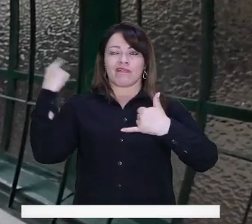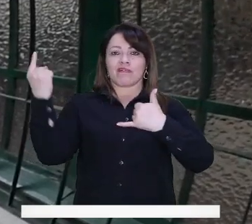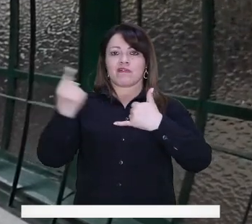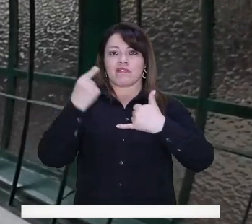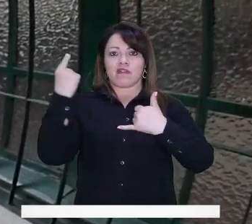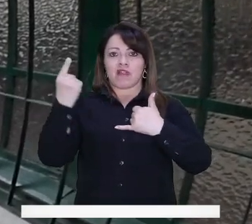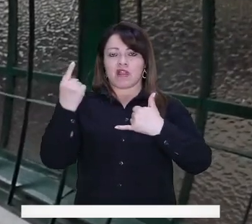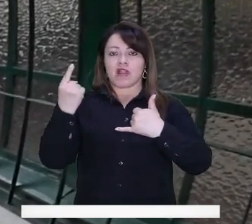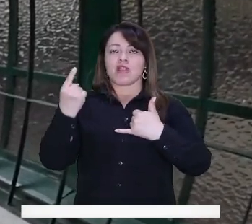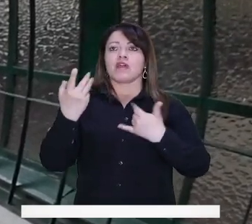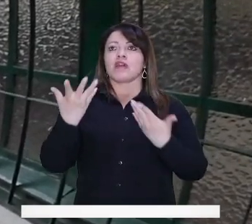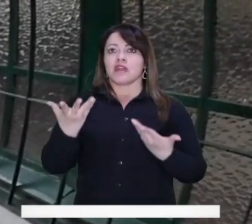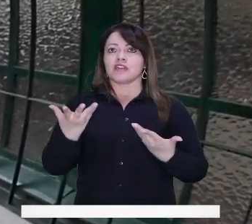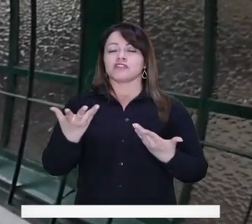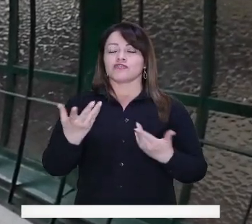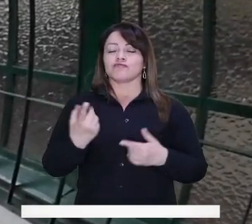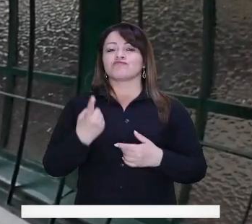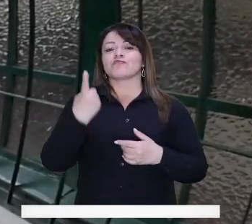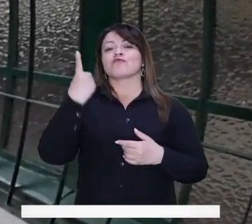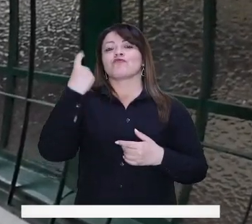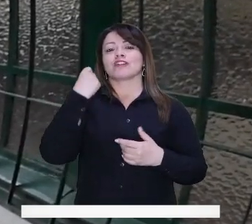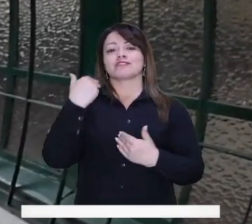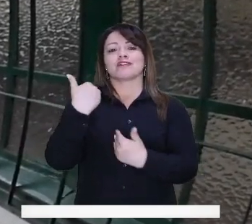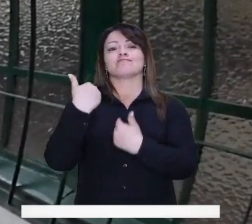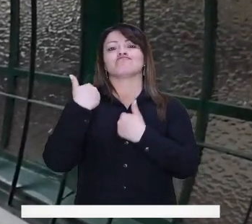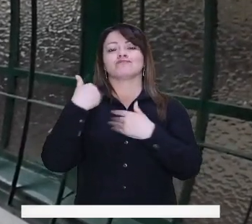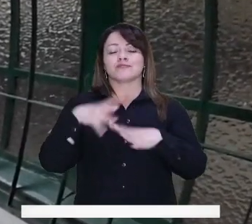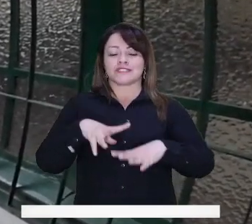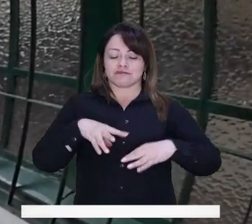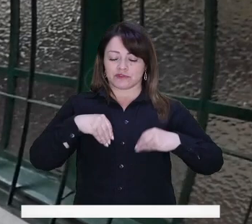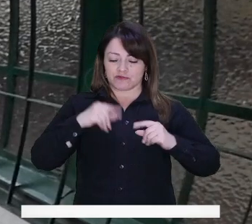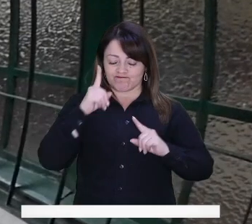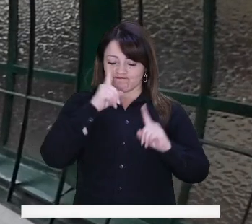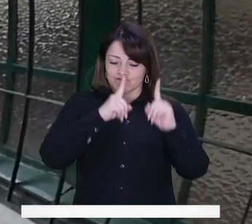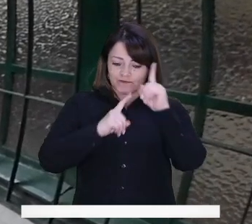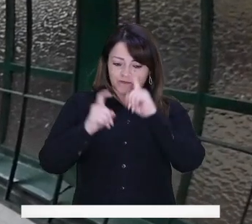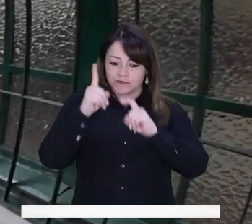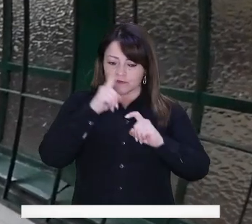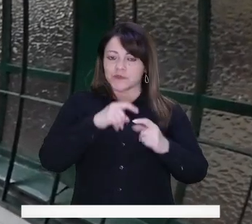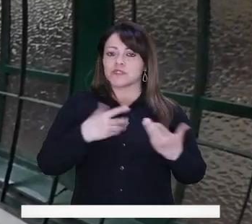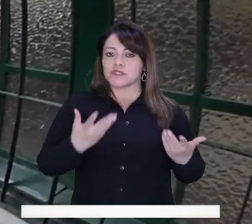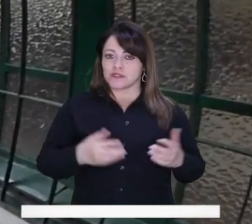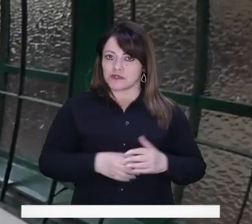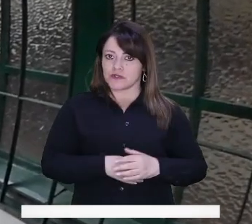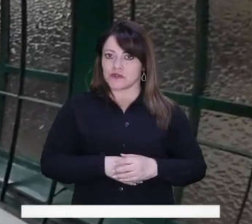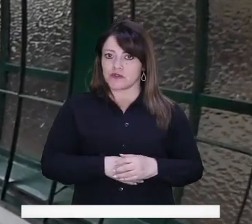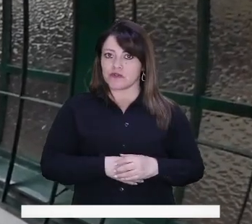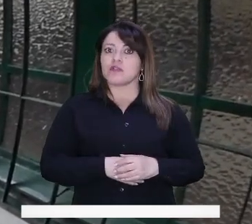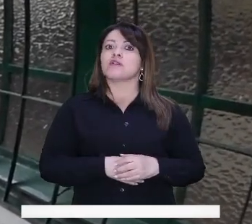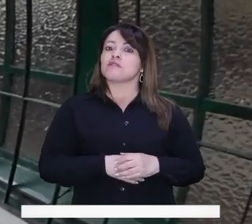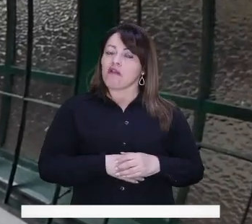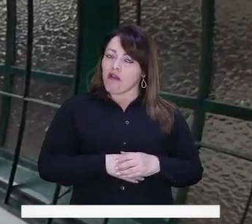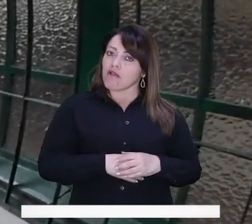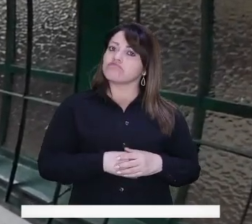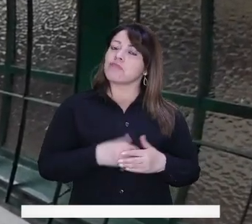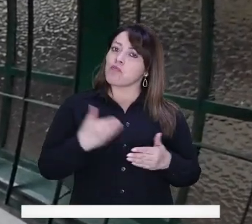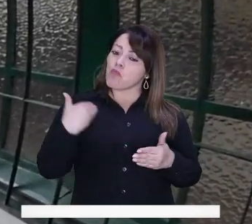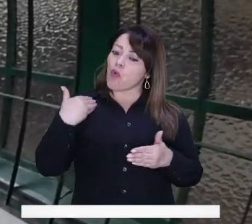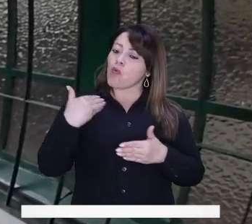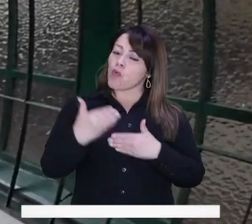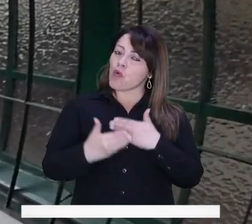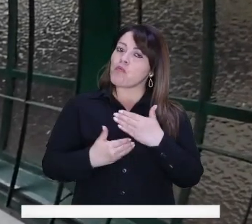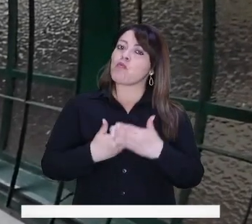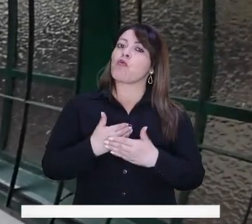particular no ha sido asumido con suficiente responsabilidad, a pesar de que indudablemente se ha venido